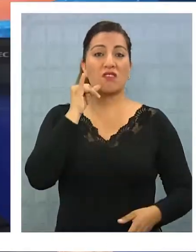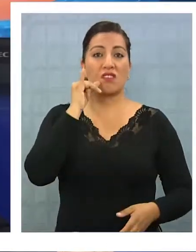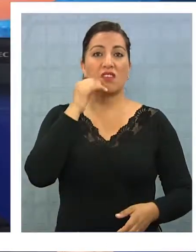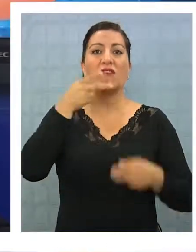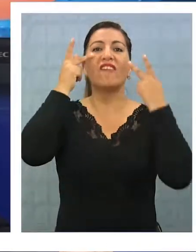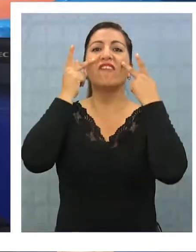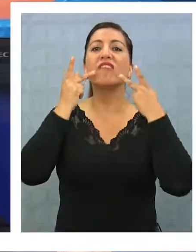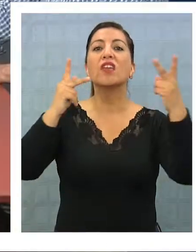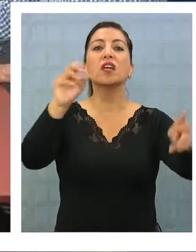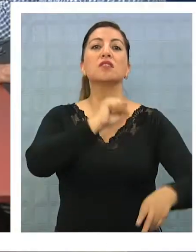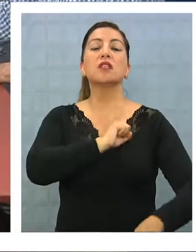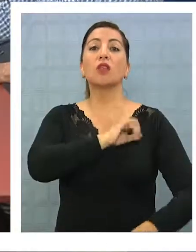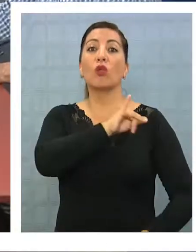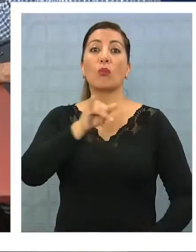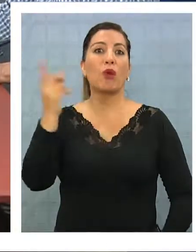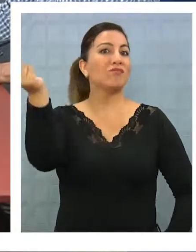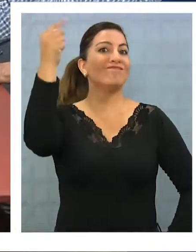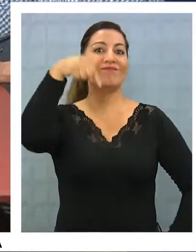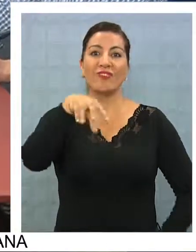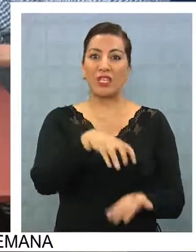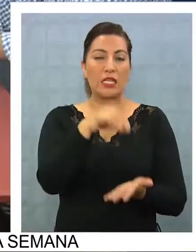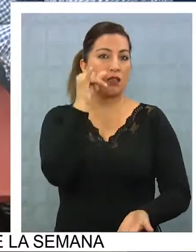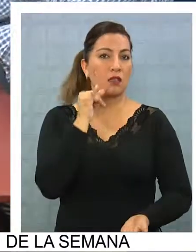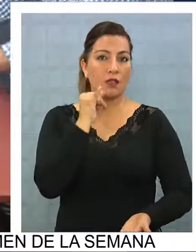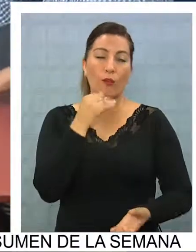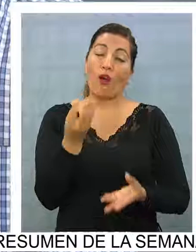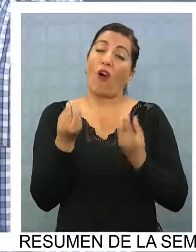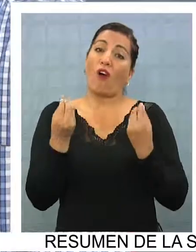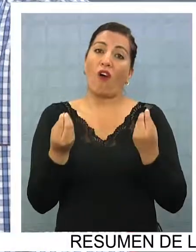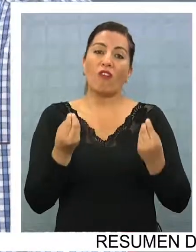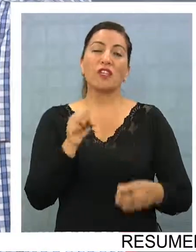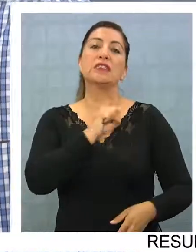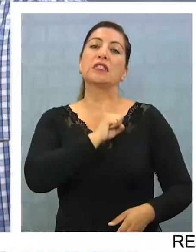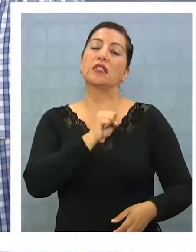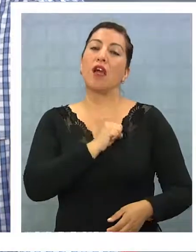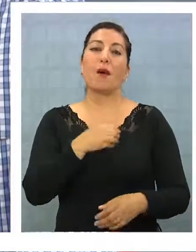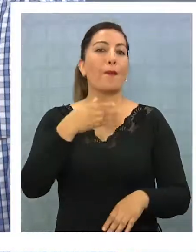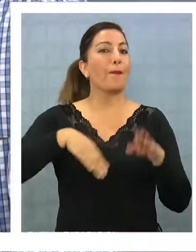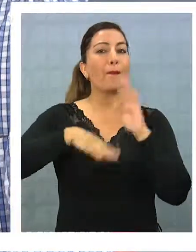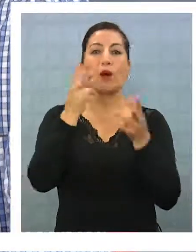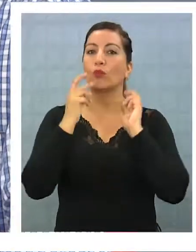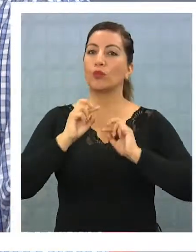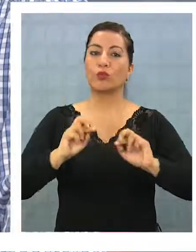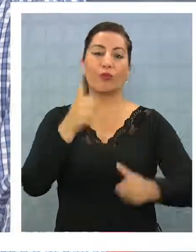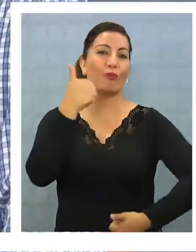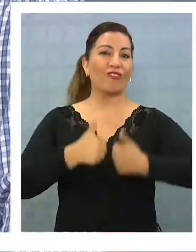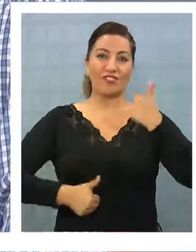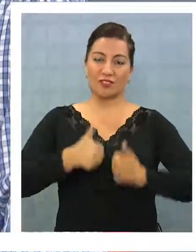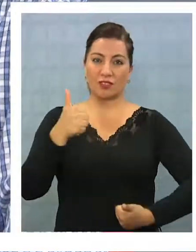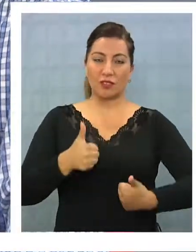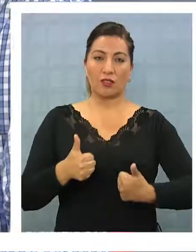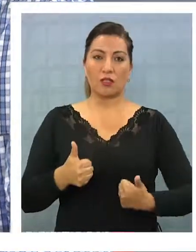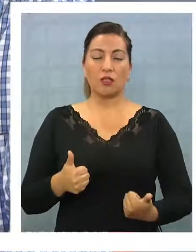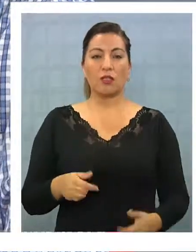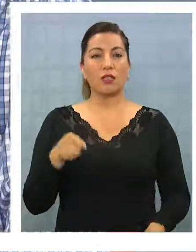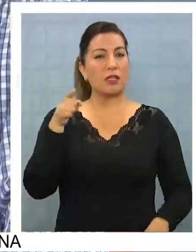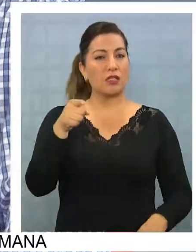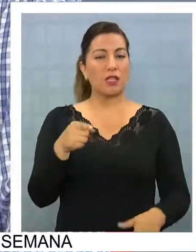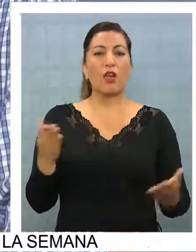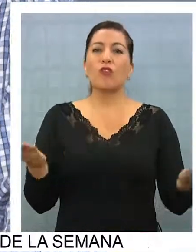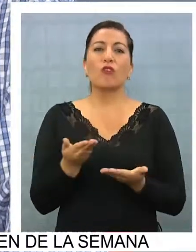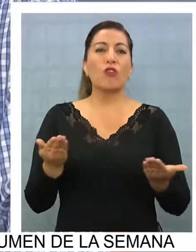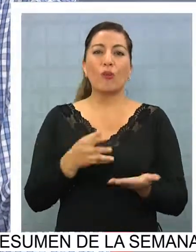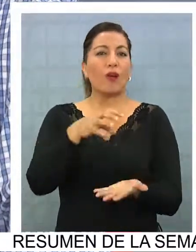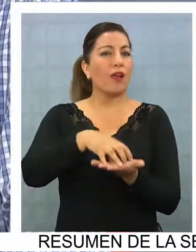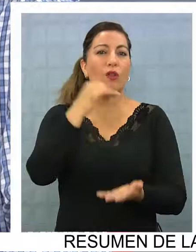van a Santiago y no vuelven más, digamos, ¿cierto? Porque obviamente allá tienen muchas más posibilidades de desarrollo profesional. ¿Cómo se estimulan